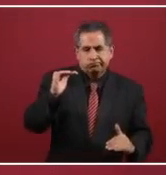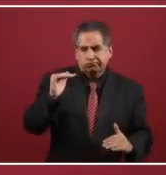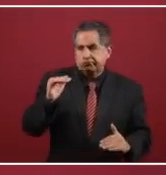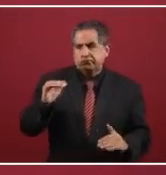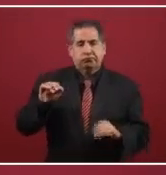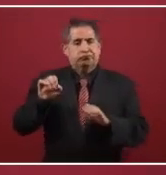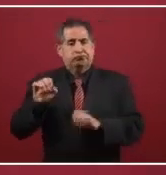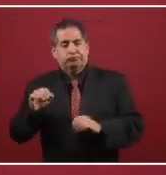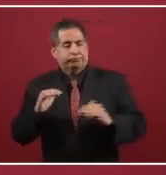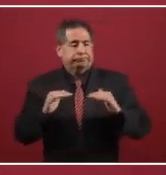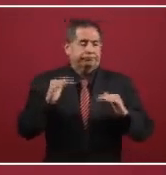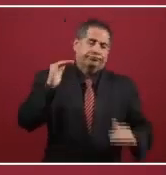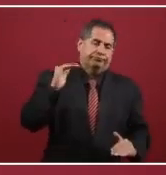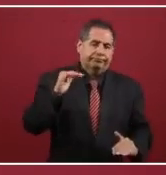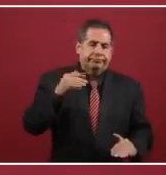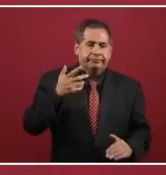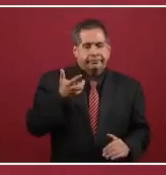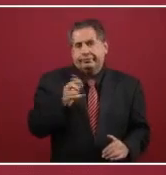de México.